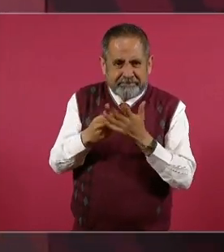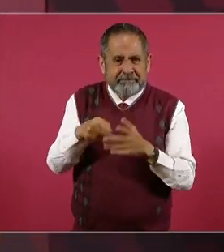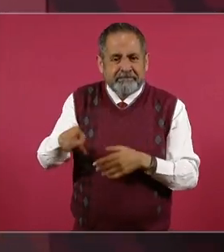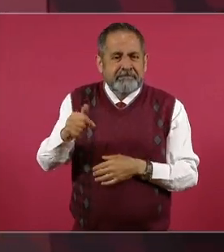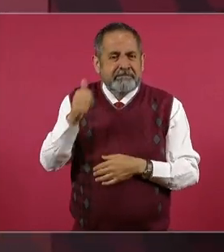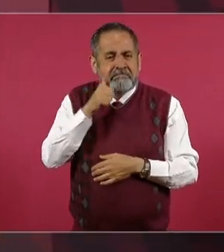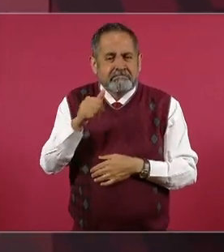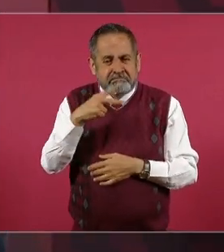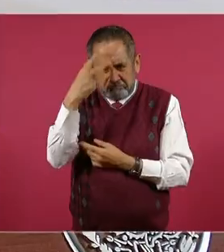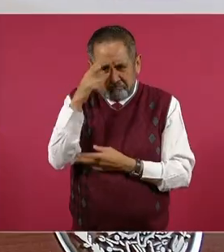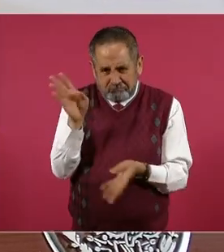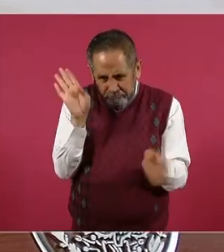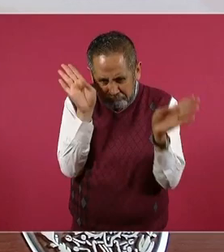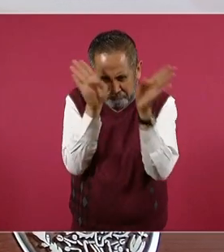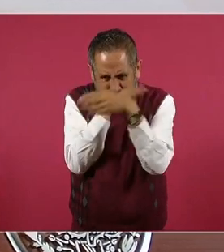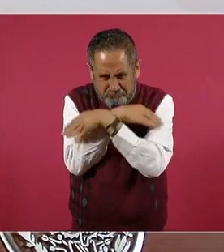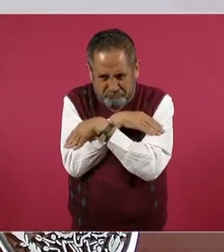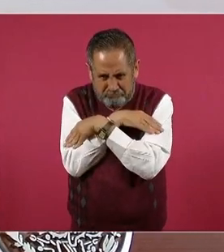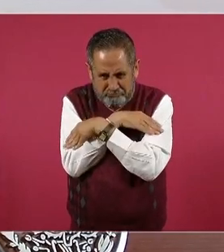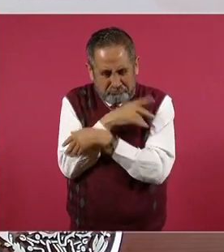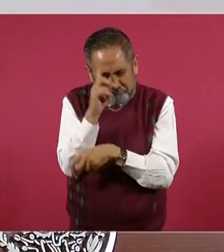mexicano durmiendo